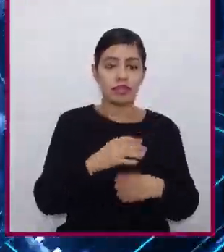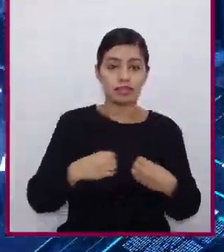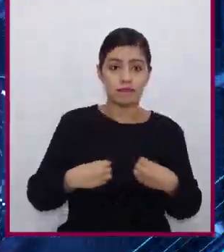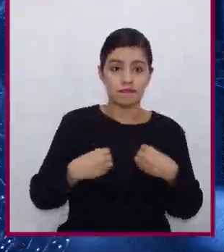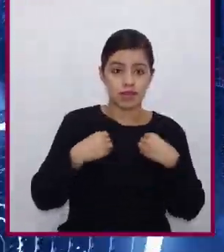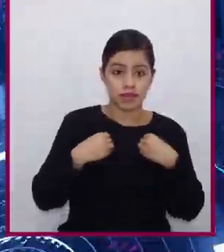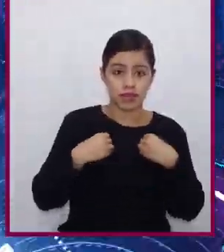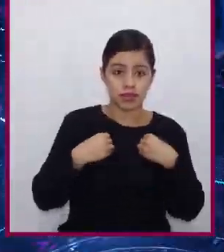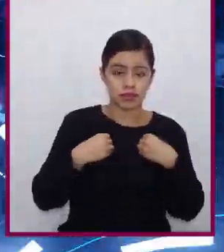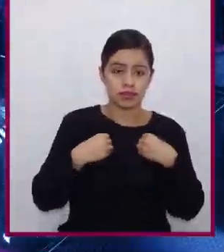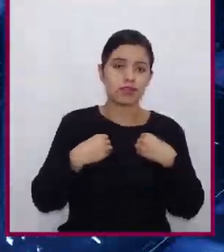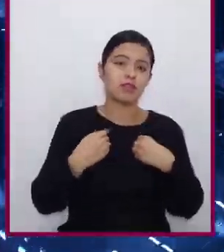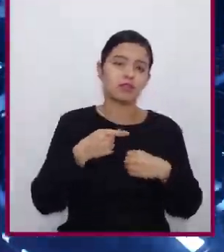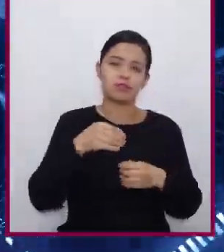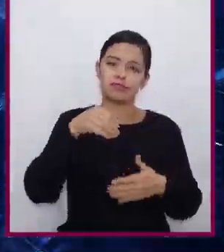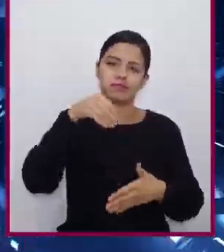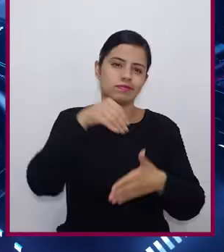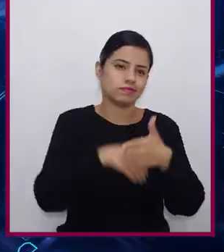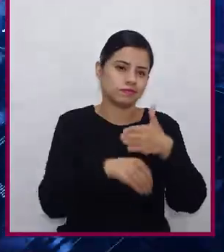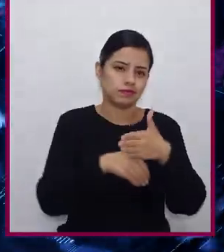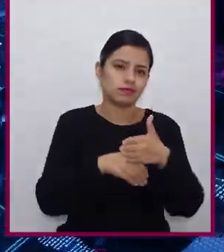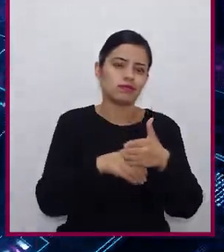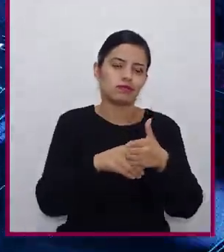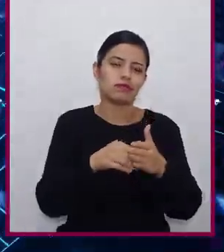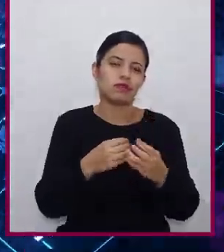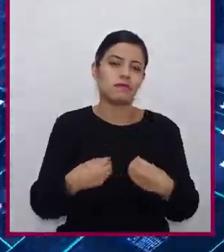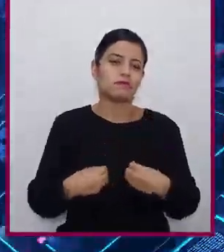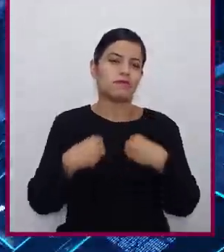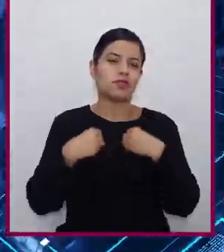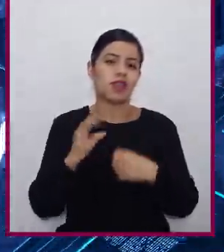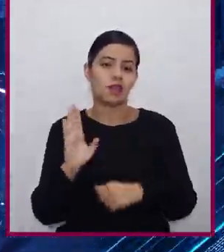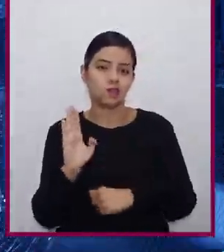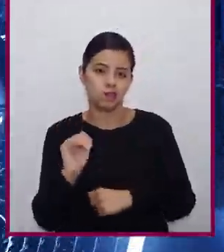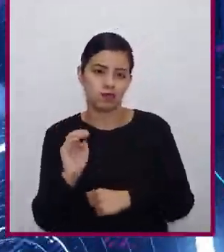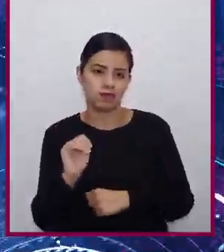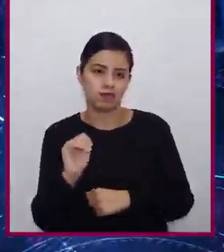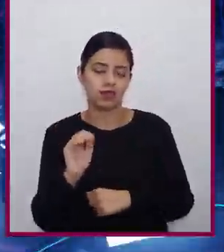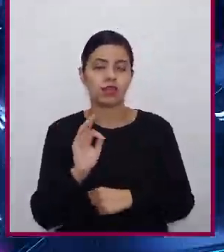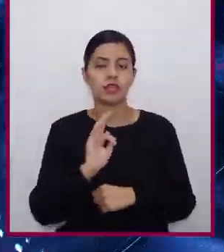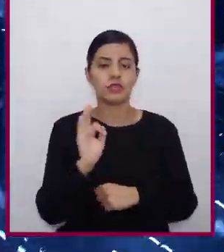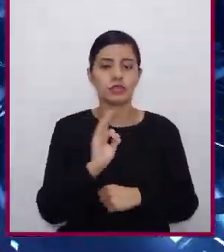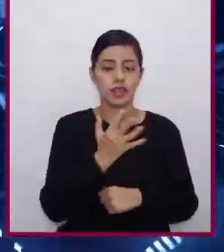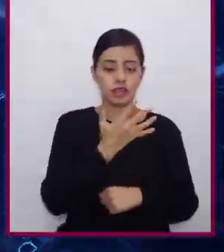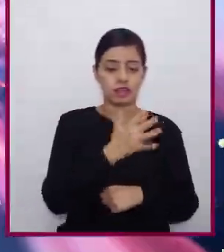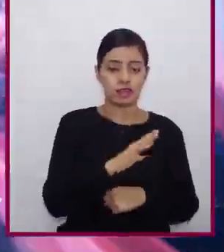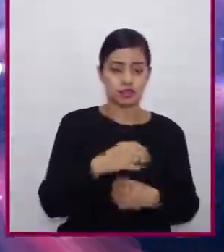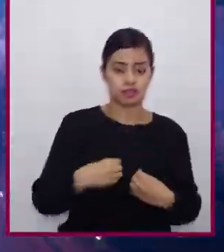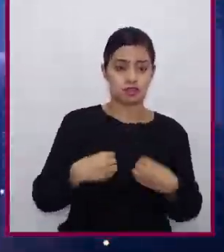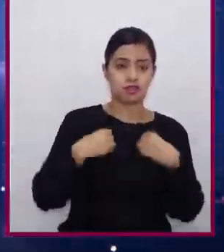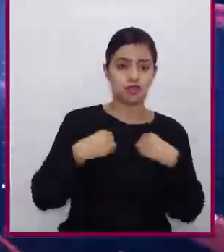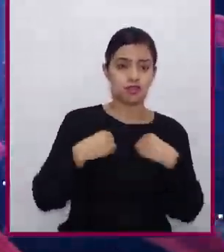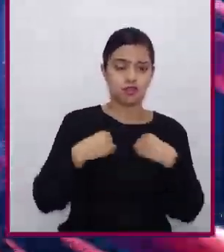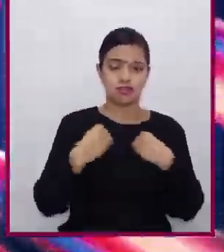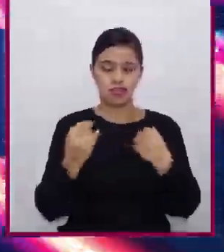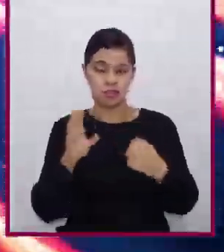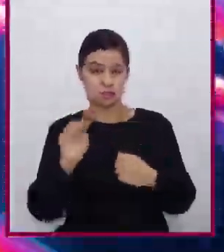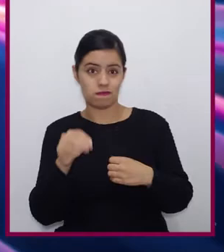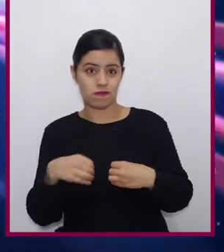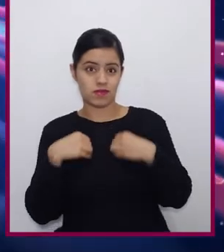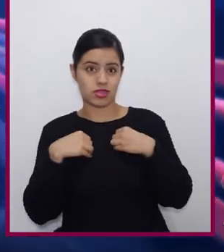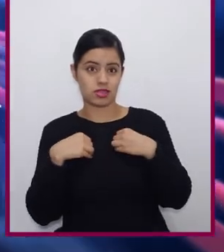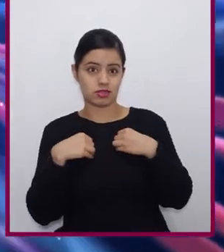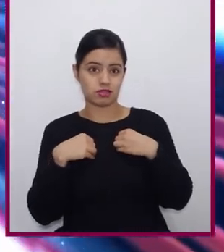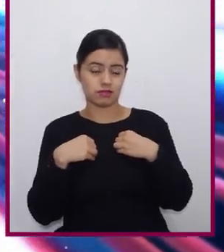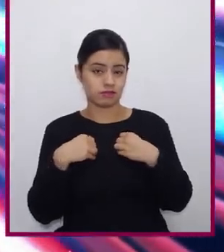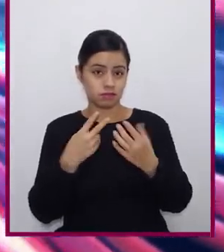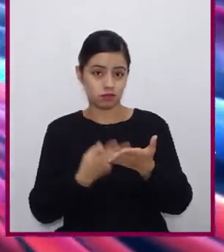misión, seguro tu contador bajará a 9. No puedes tener 10 vidas y 9 vidas al mismo tiempo. Así es, amigo. Y